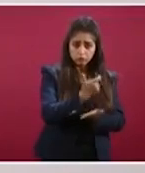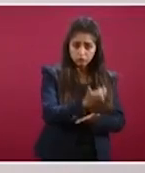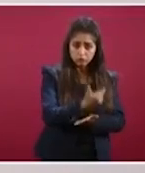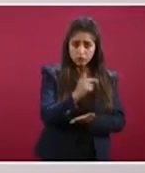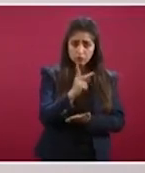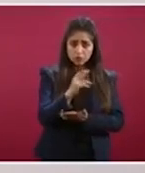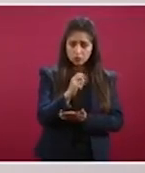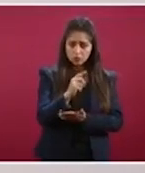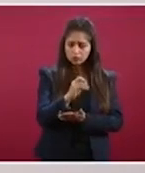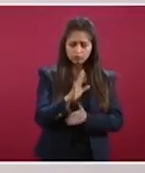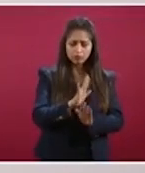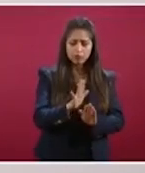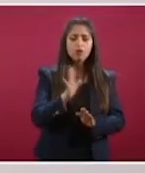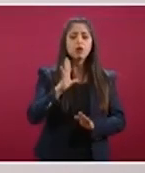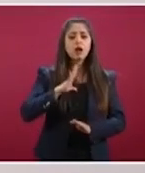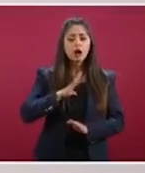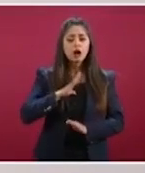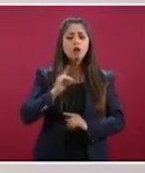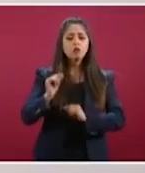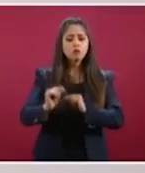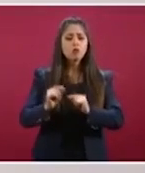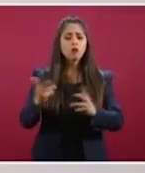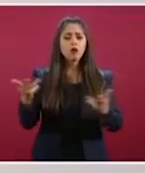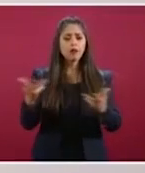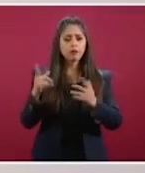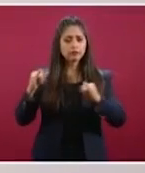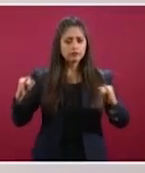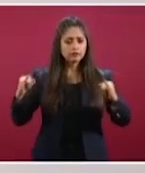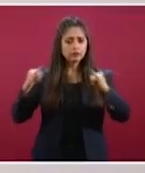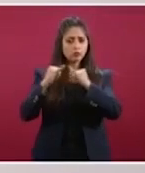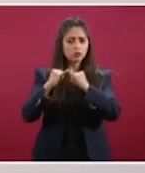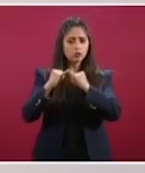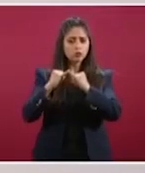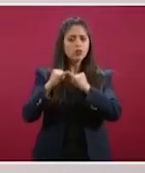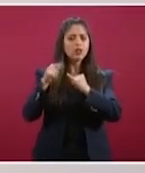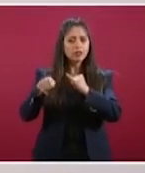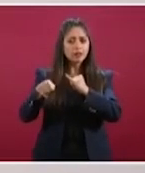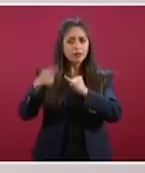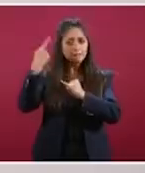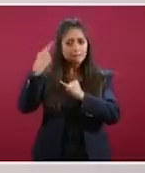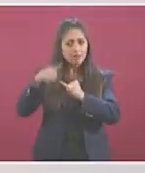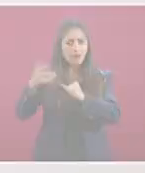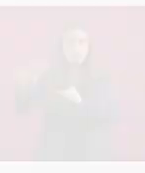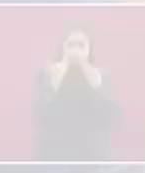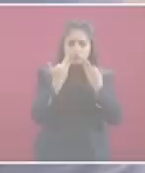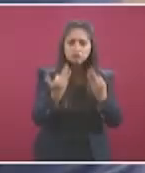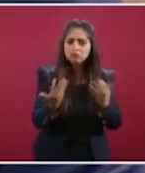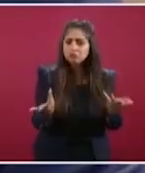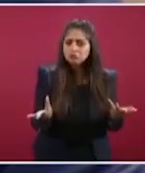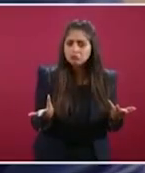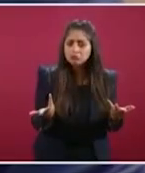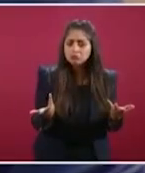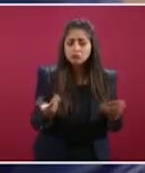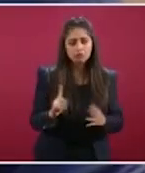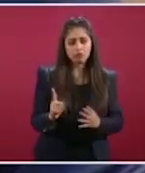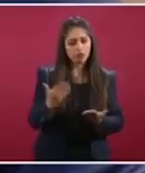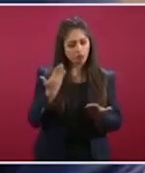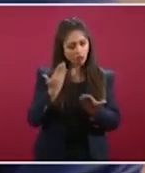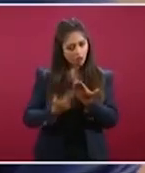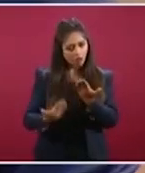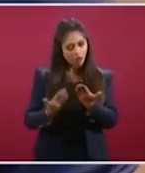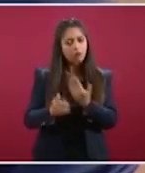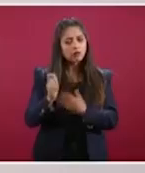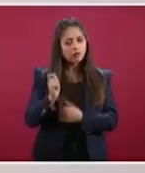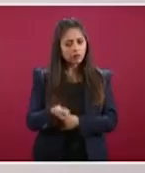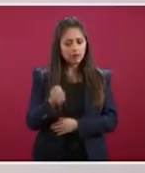ya se creó el instituto para devolverle al pueblo lo robado. Ya la